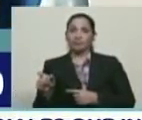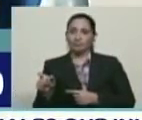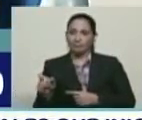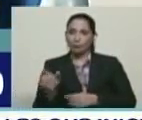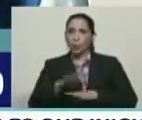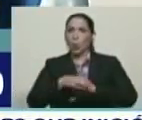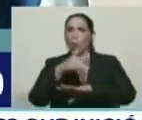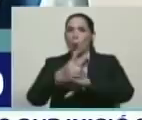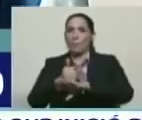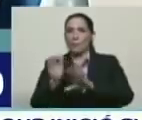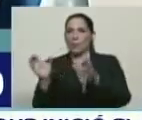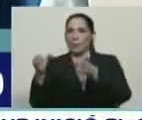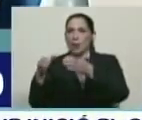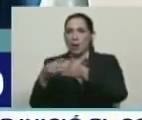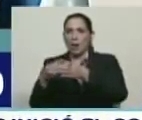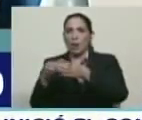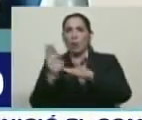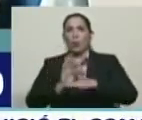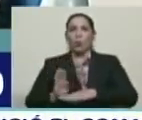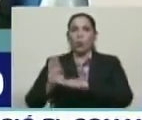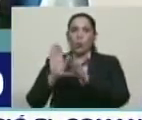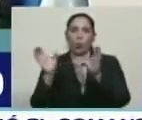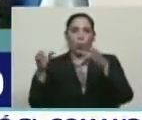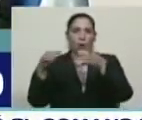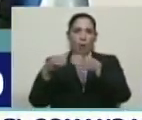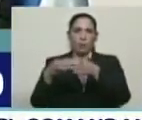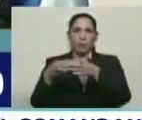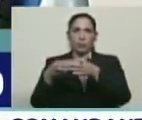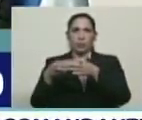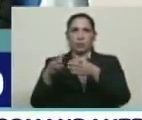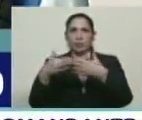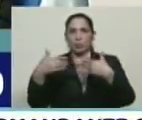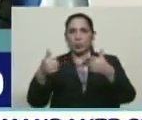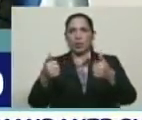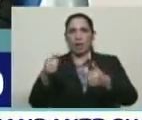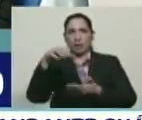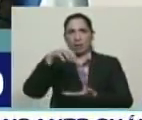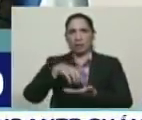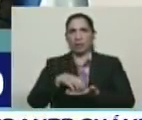cuerpos de seguridad del Estado. Por estas investigaciones hay un total de